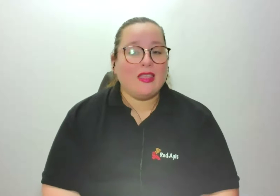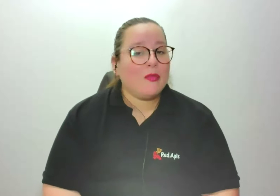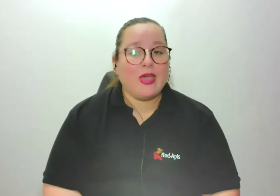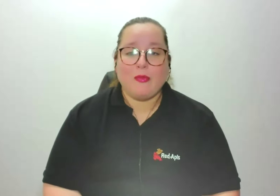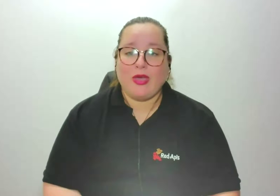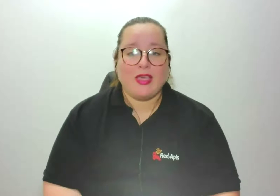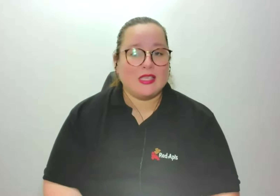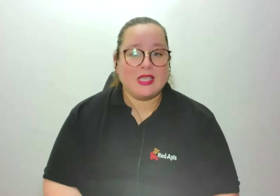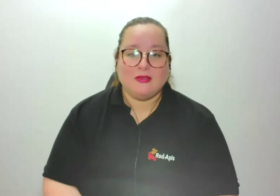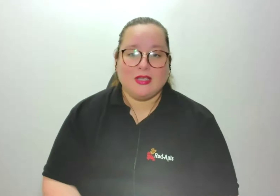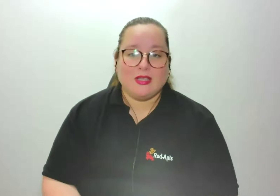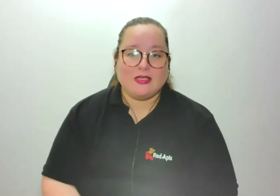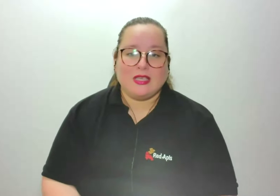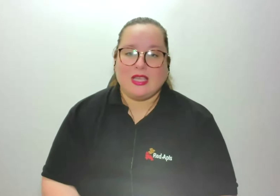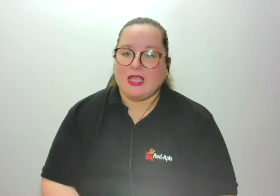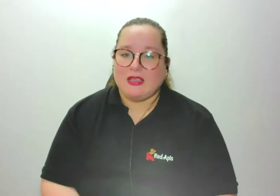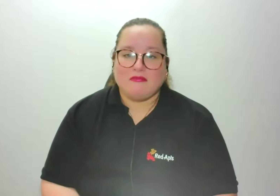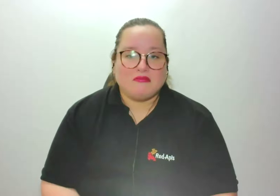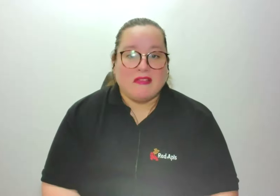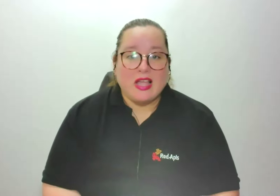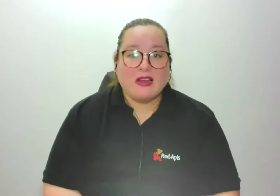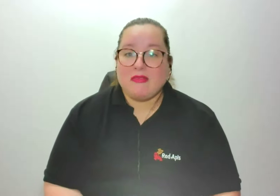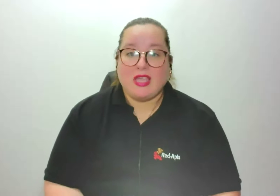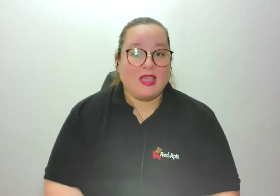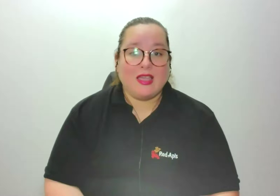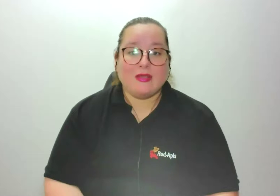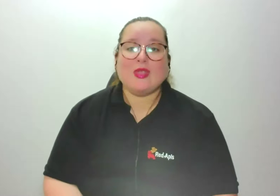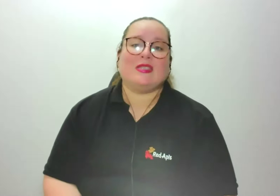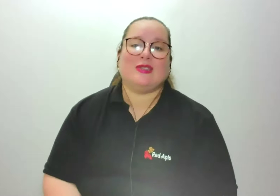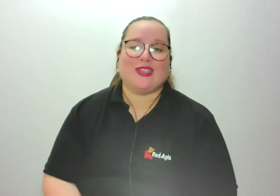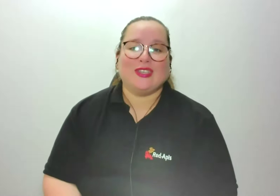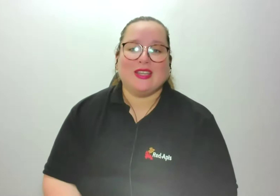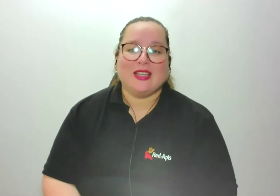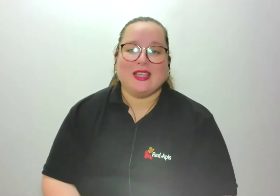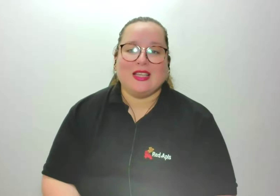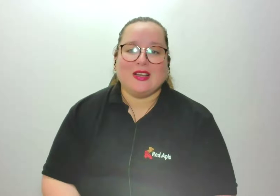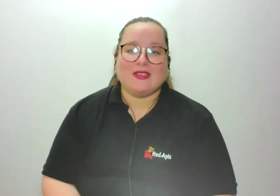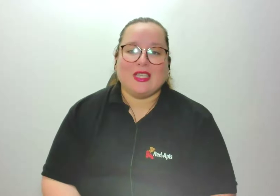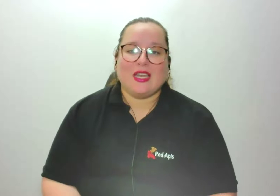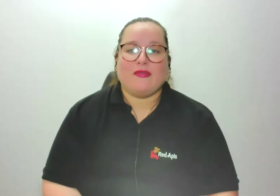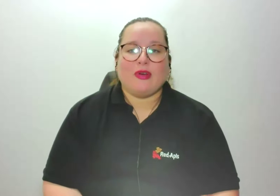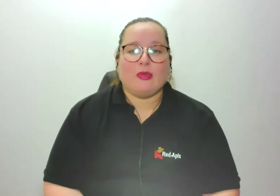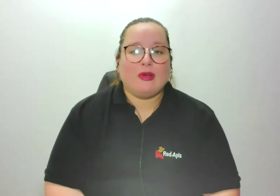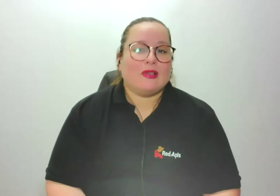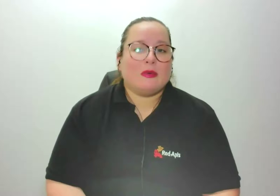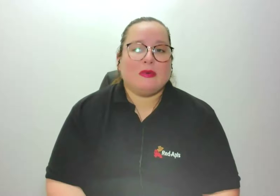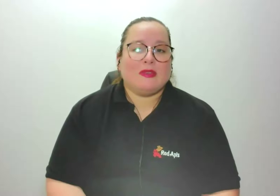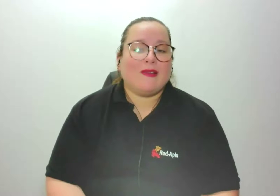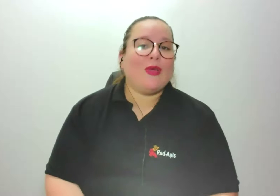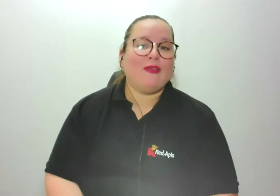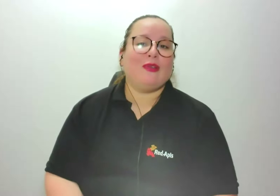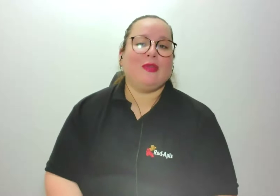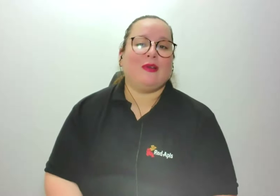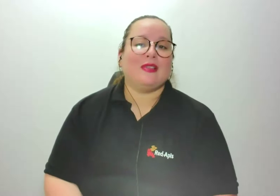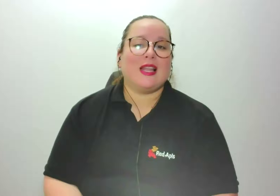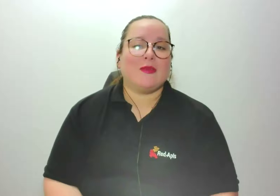y que después él pueda decidir si quiere hablar, es su decisión. O si quiere ir al fonoaudiólogo, eso es un